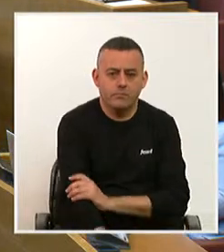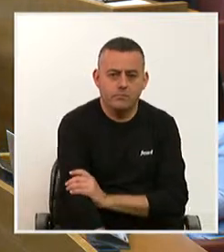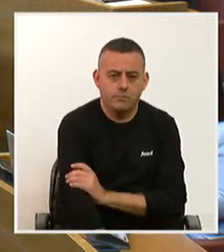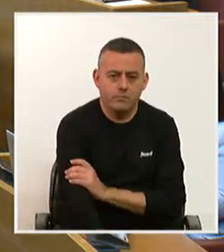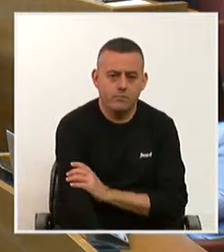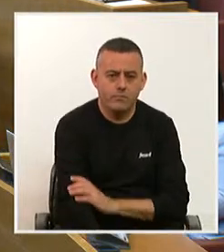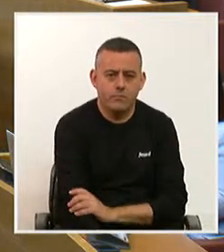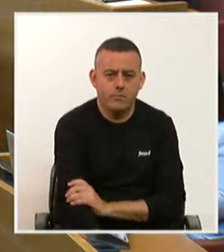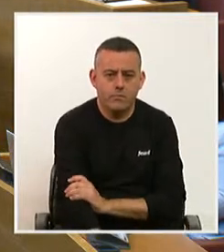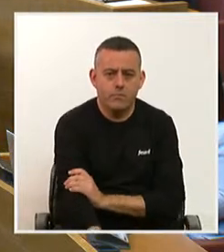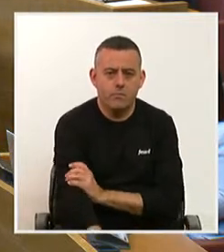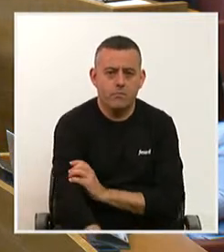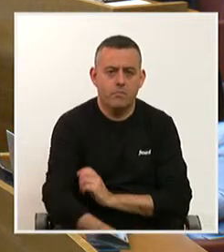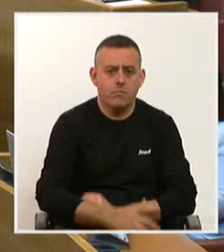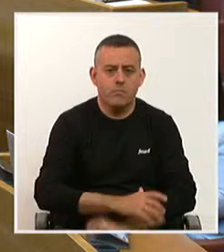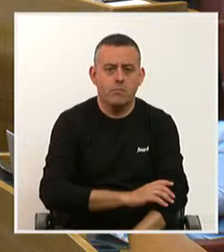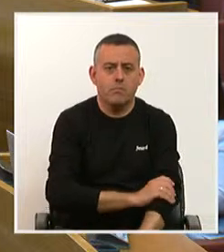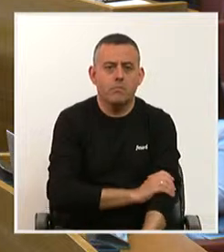queci